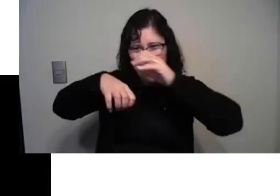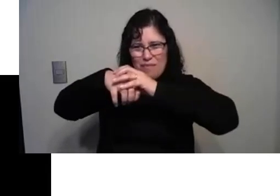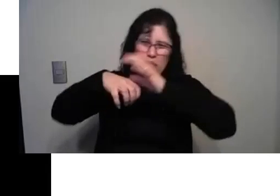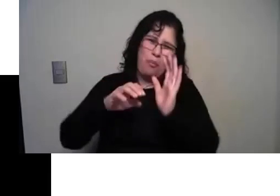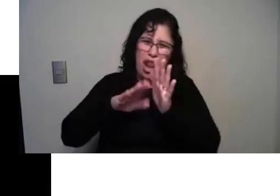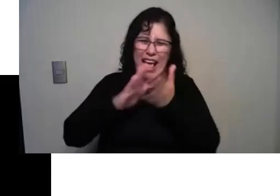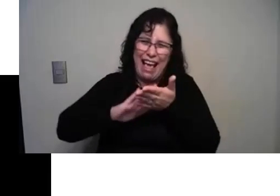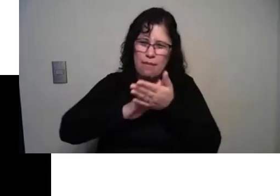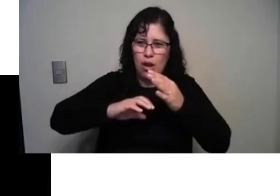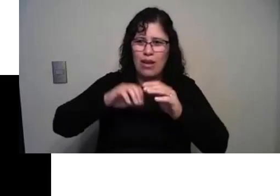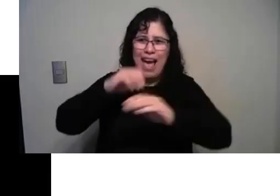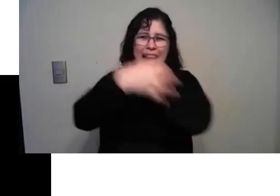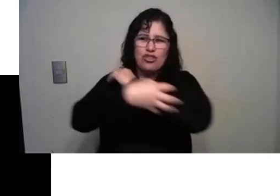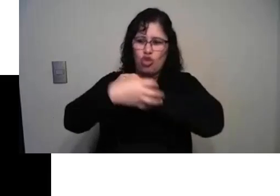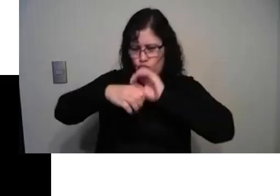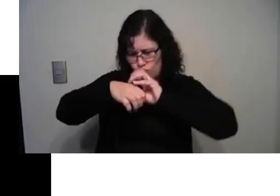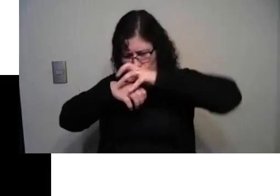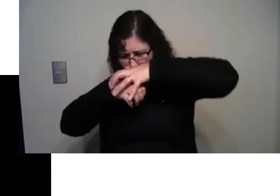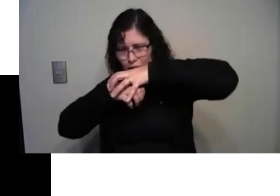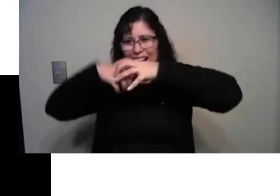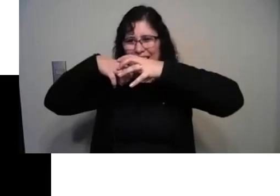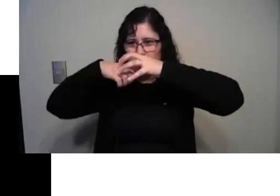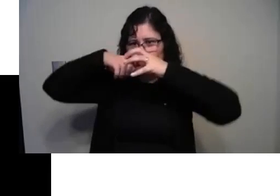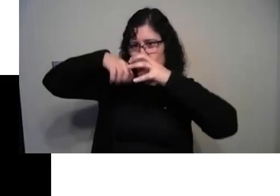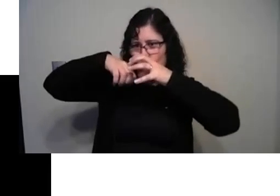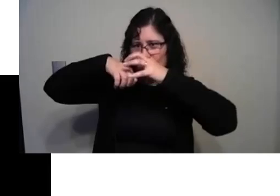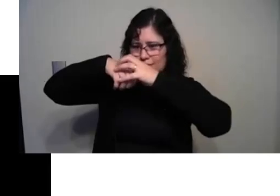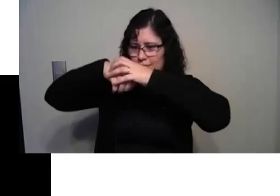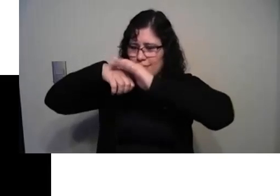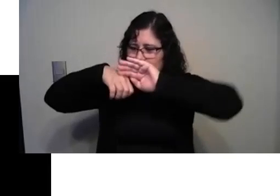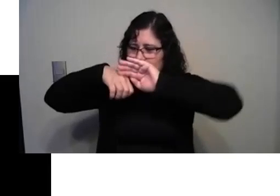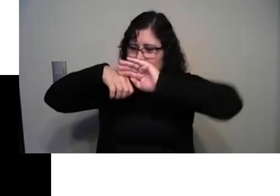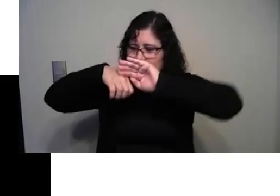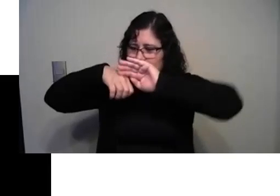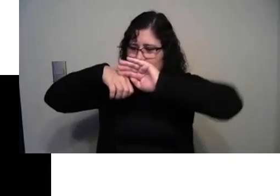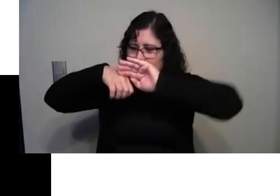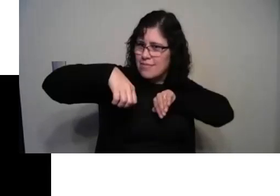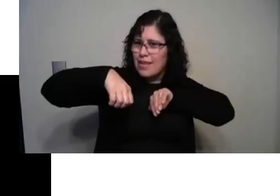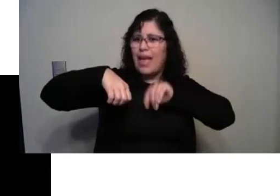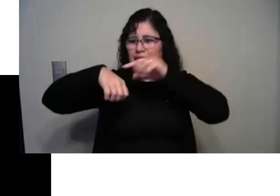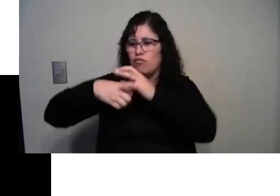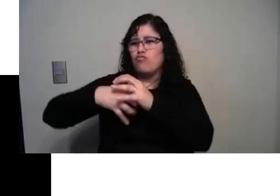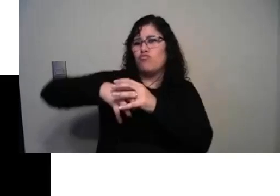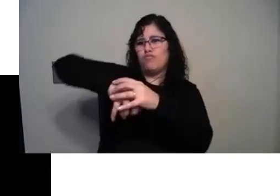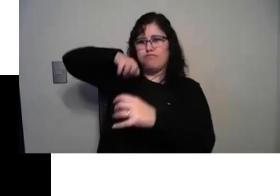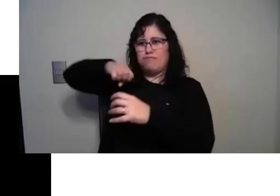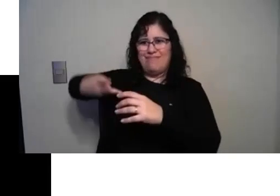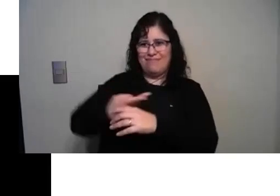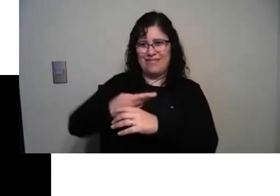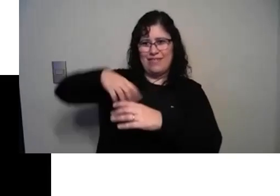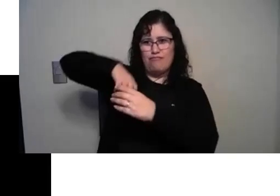provocando el menor daño posible. Si se fijan acá en esta figura, esto que está representado aquí corresponde al